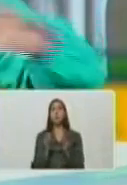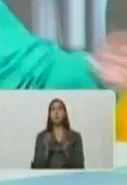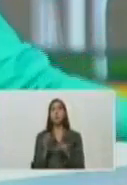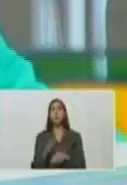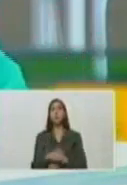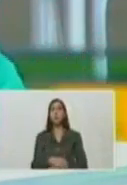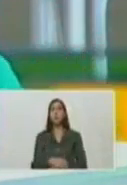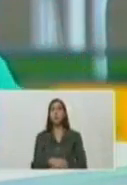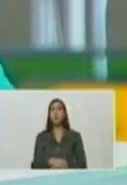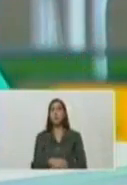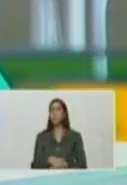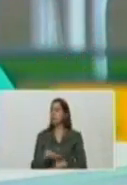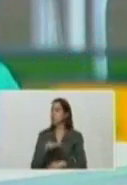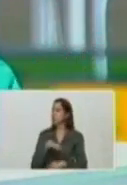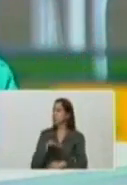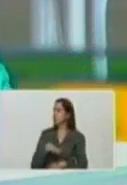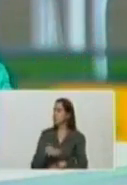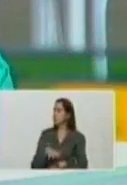¿A dónde nos vamos?